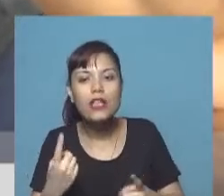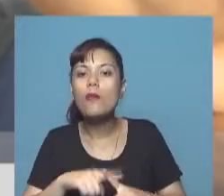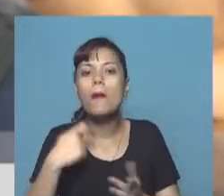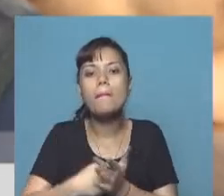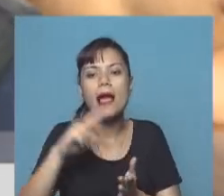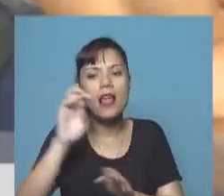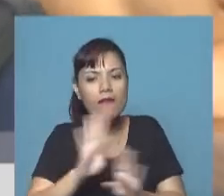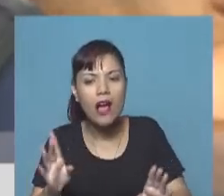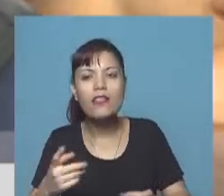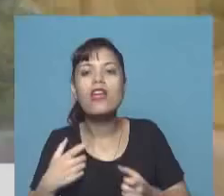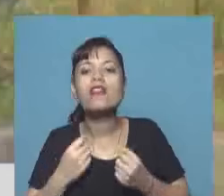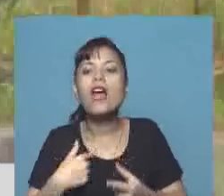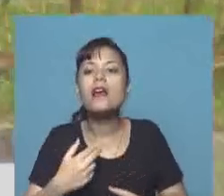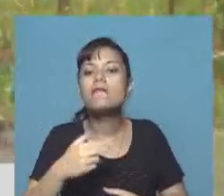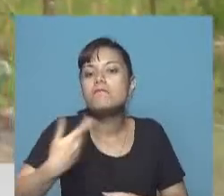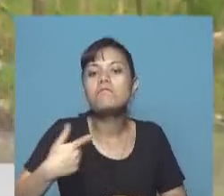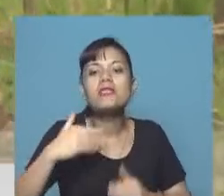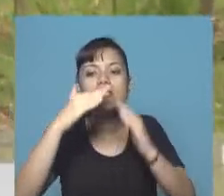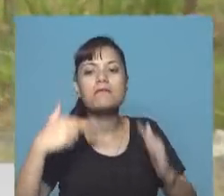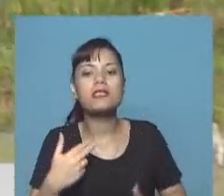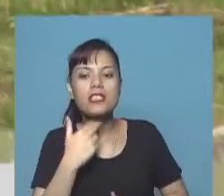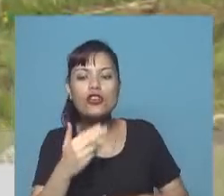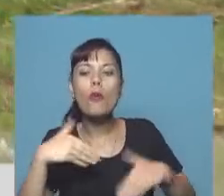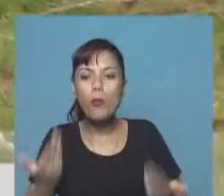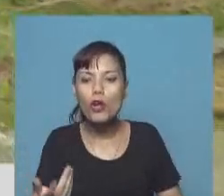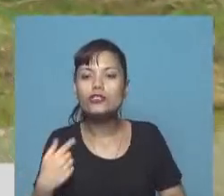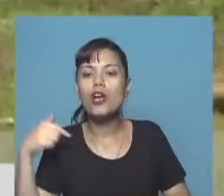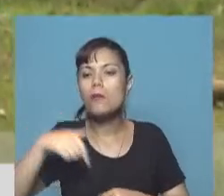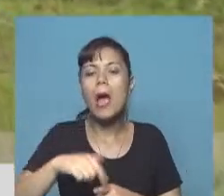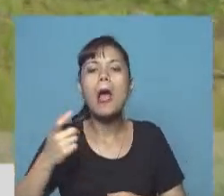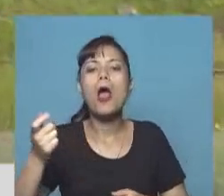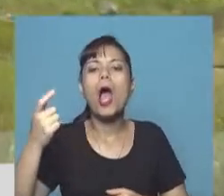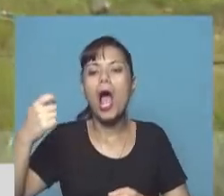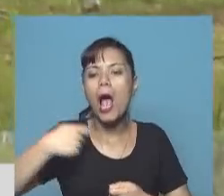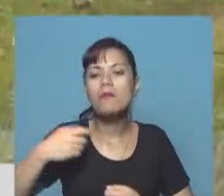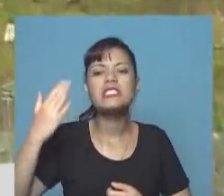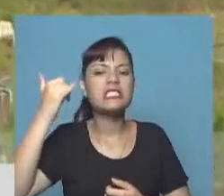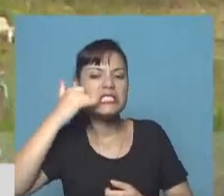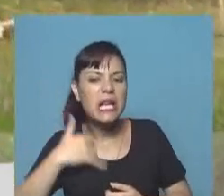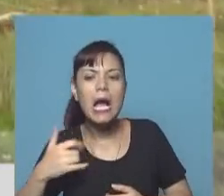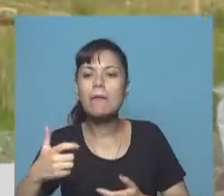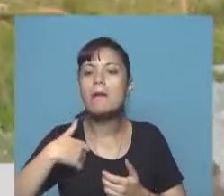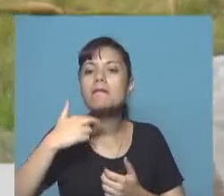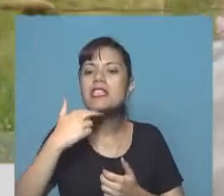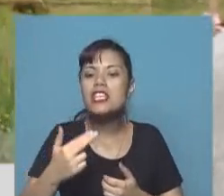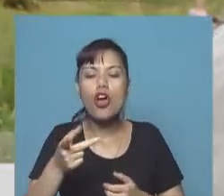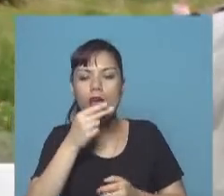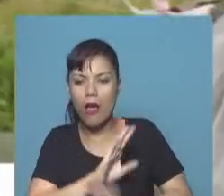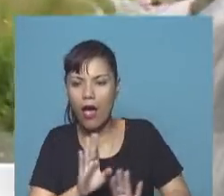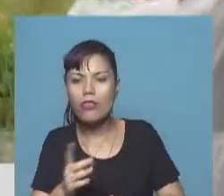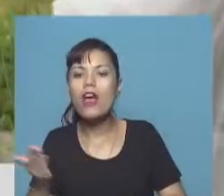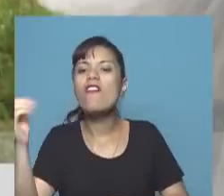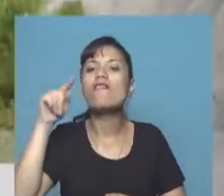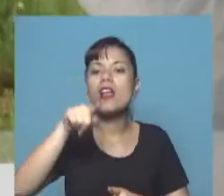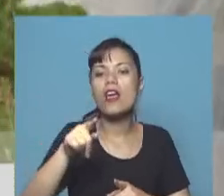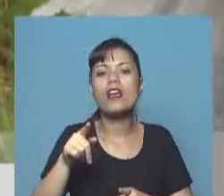pagar alquiler, para darle el día de mañana un techo a mis hijos. Por eso vine, a mí no me mandó todo así, no me llamó por teléfono mi celular, me dijo, mirá, vení,